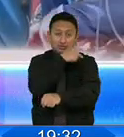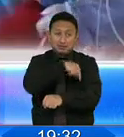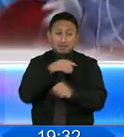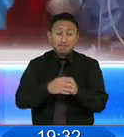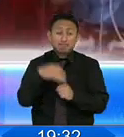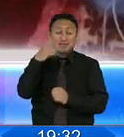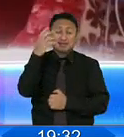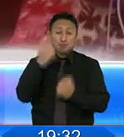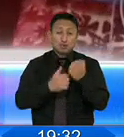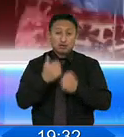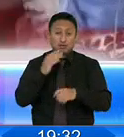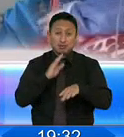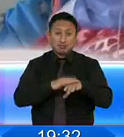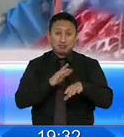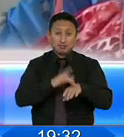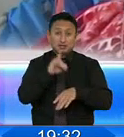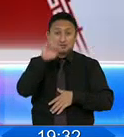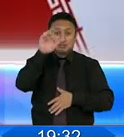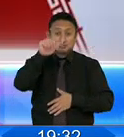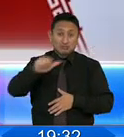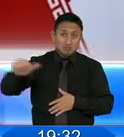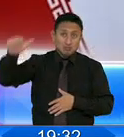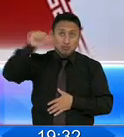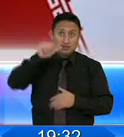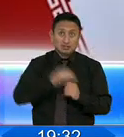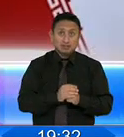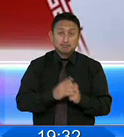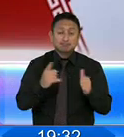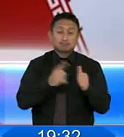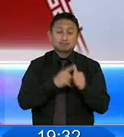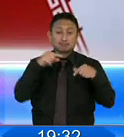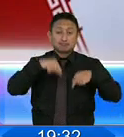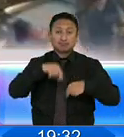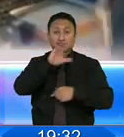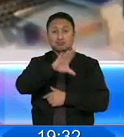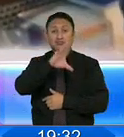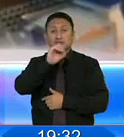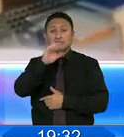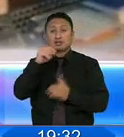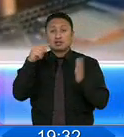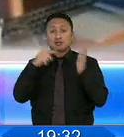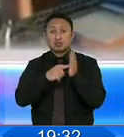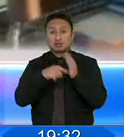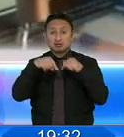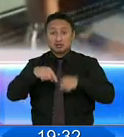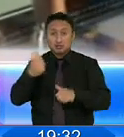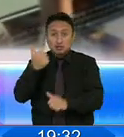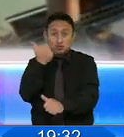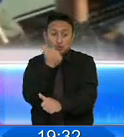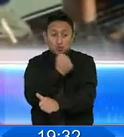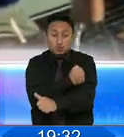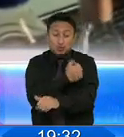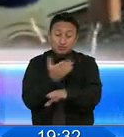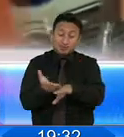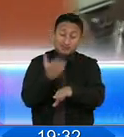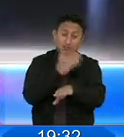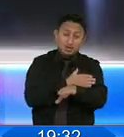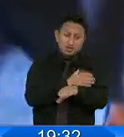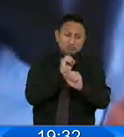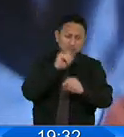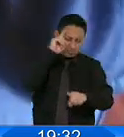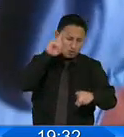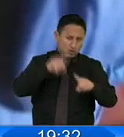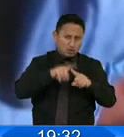por la pandemia de Medio Oriente. En un primer paso, se importarán 500.000 dosis de esta vacuna que fue aprobada la semana pasada para su uso de